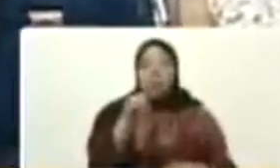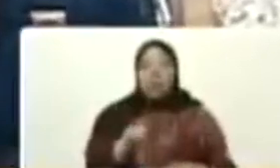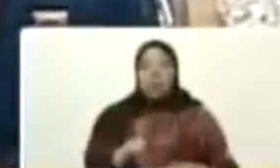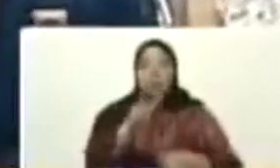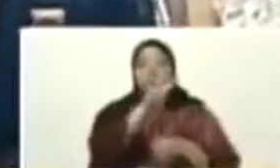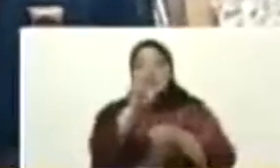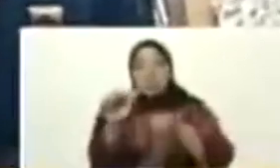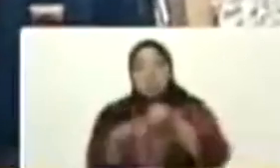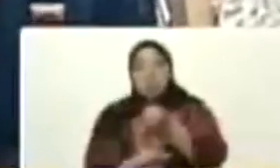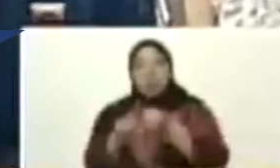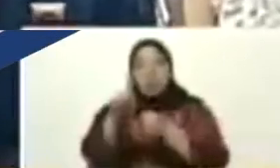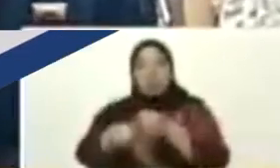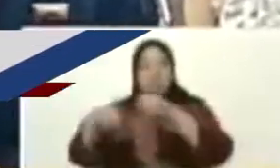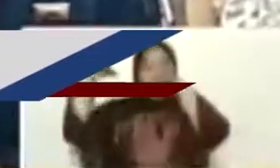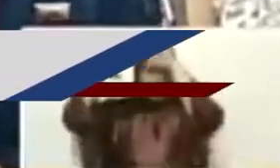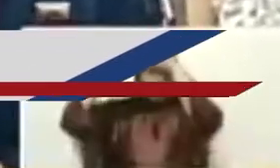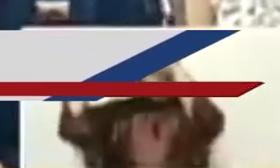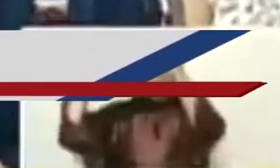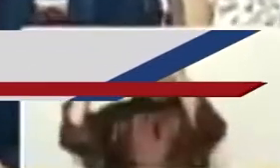vicecanciller Rander Peña.